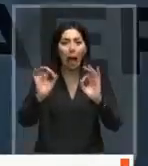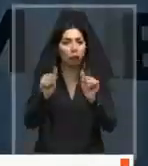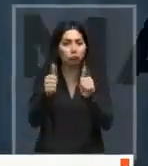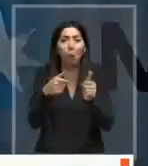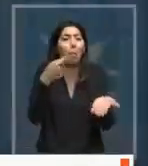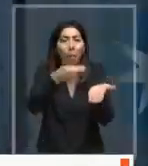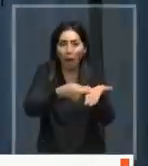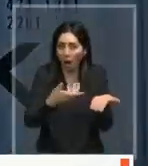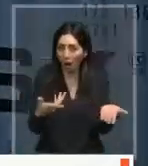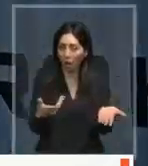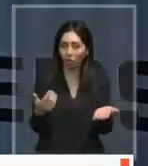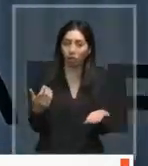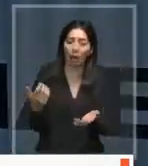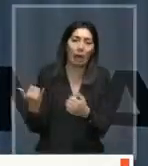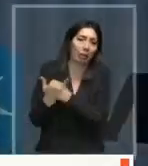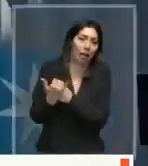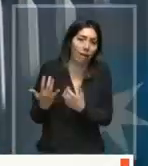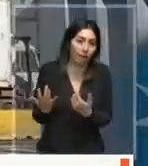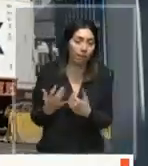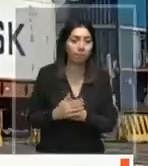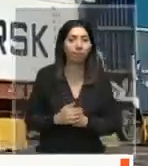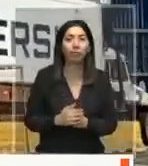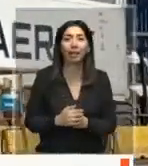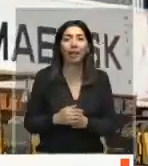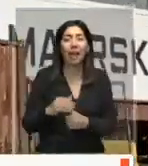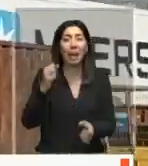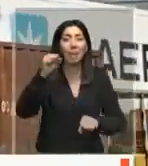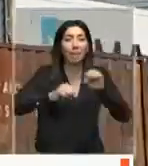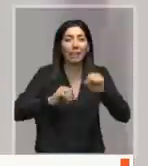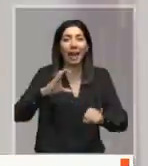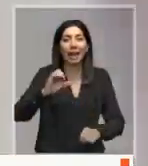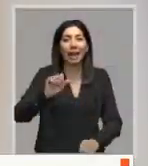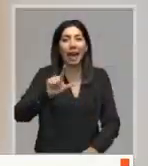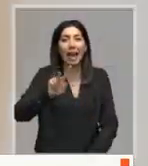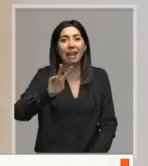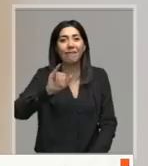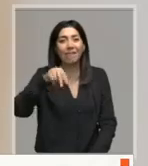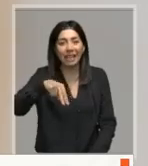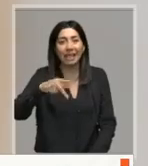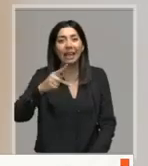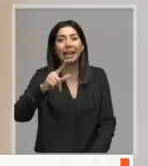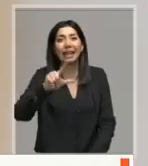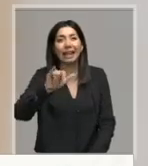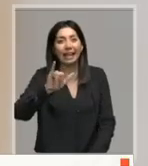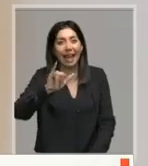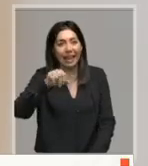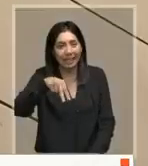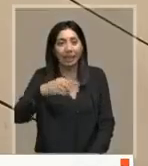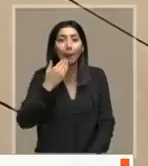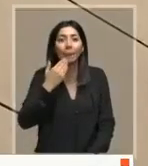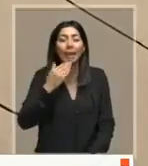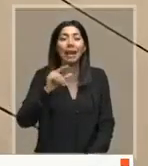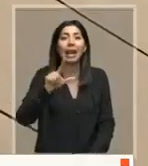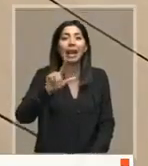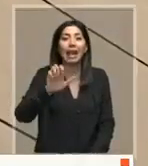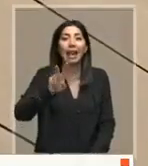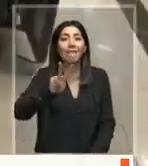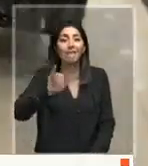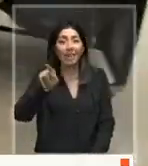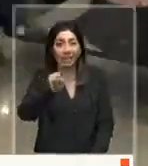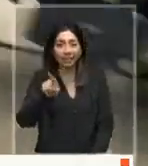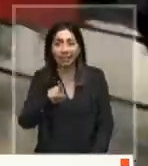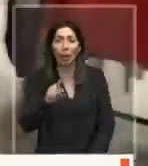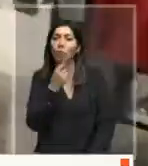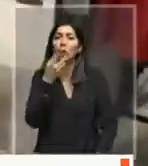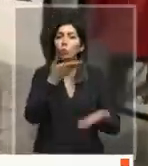paga. Lo último que se supo es que Calvin Klein y Levi's se querellaron en contra de la tienda ITES. En el caso de la marca de